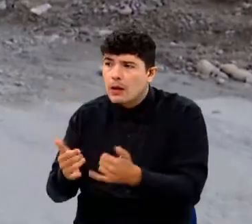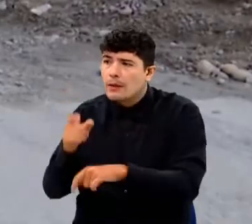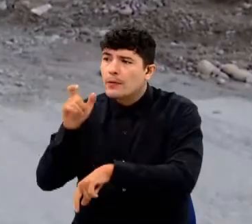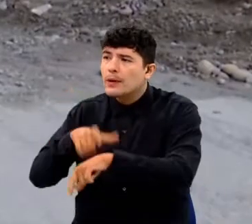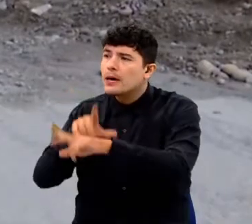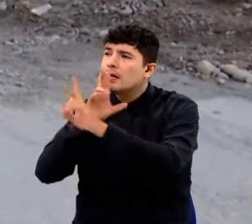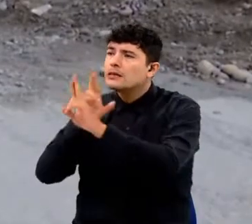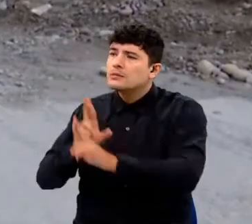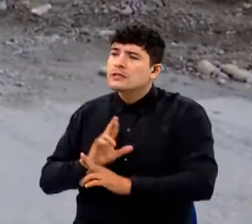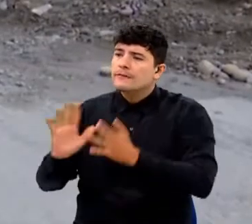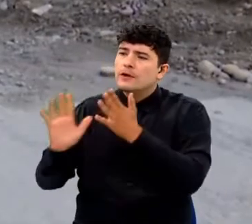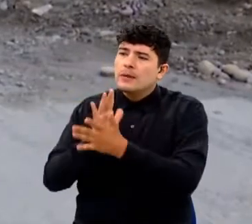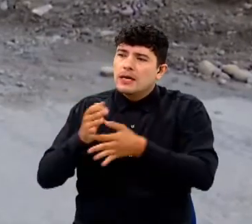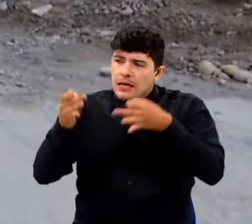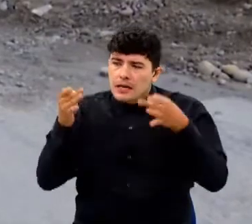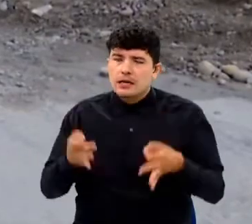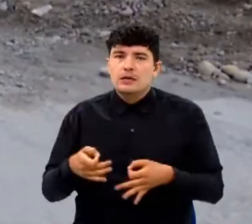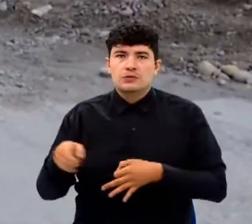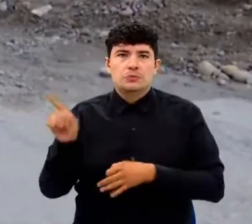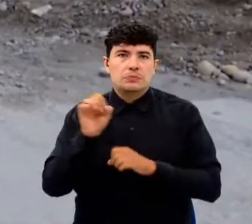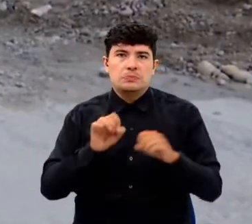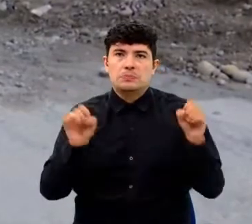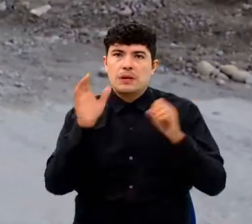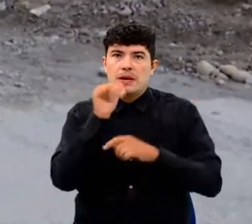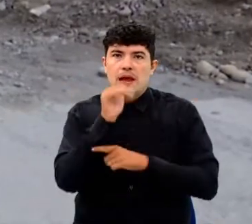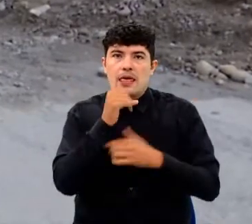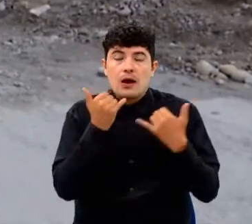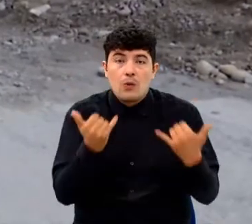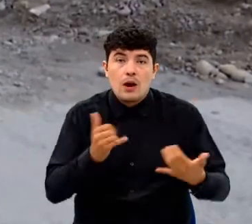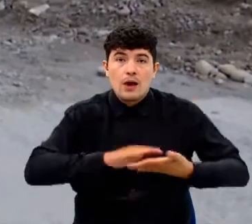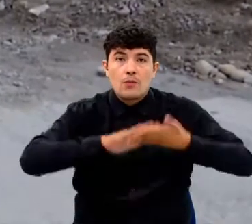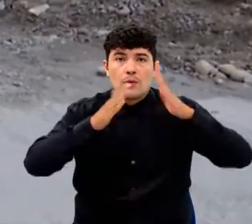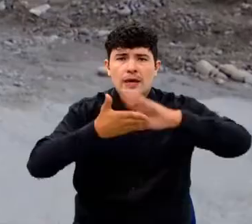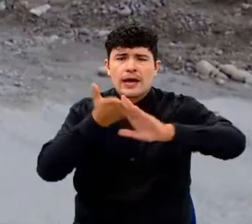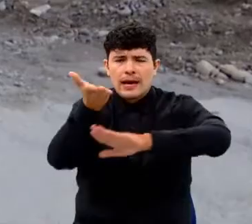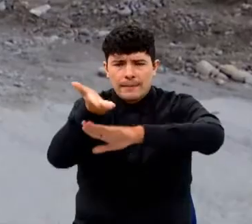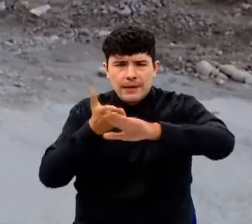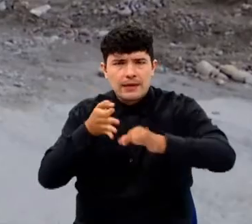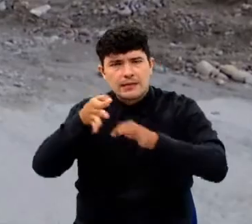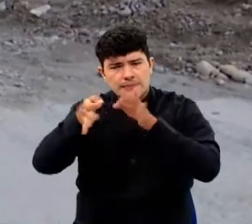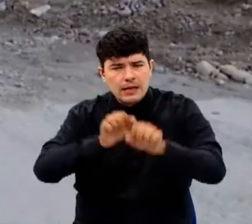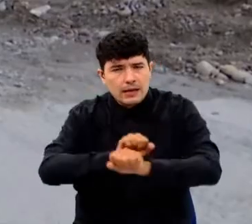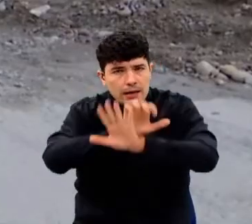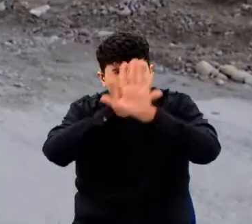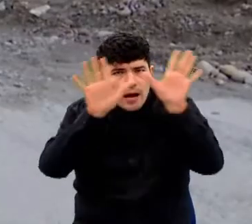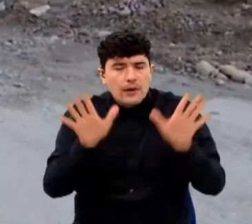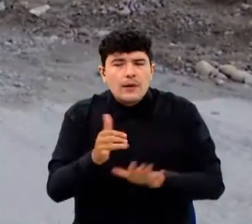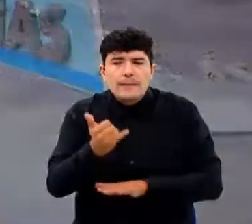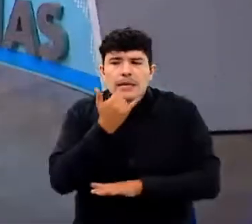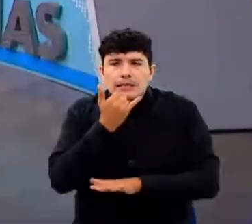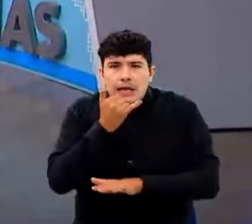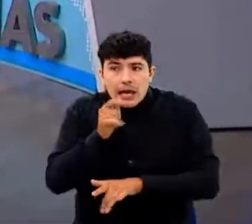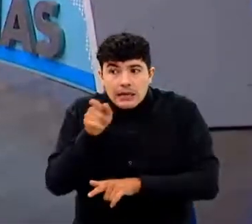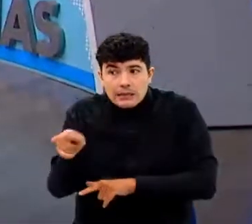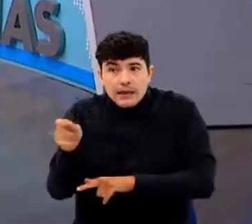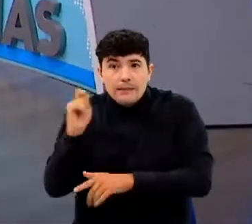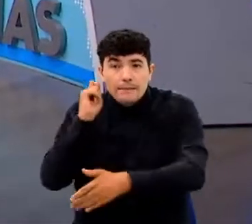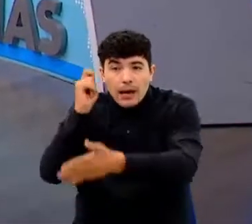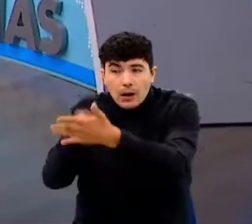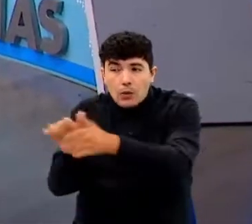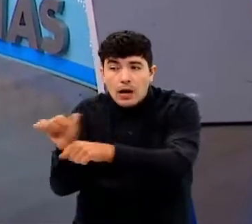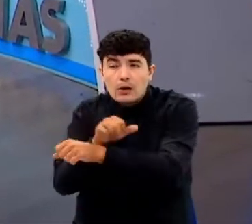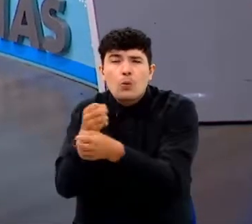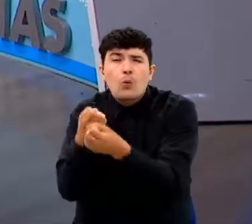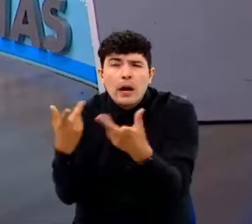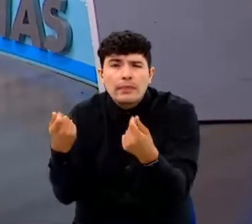recibido una información respecto a este tema. Por su parte, la comunidad pide claridad para saber cómo funcionarán y qué precios se manejarán en este